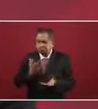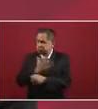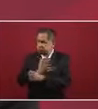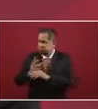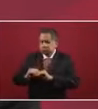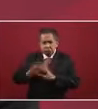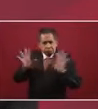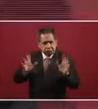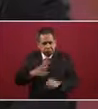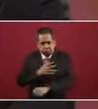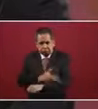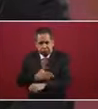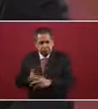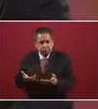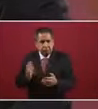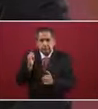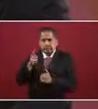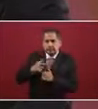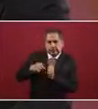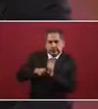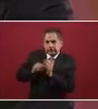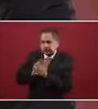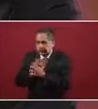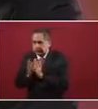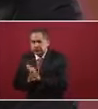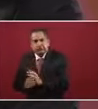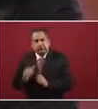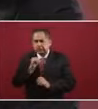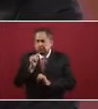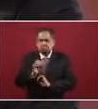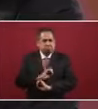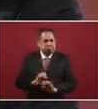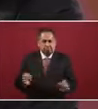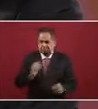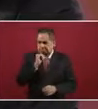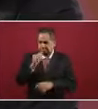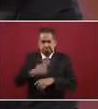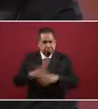transparente, no hay nada que